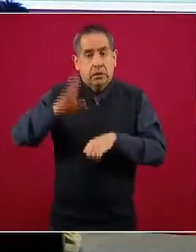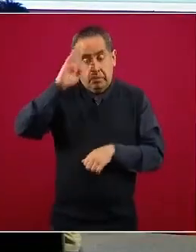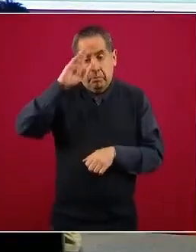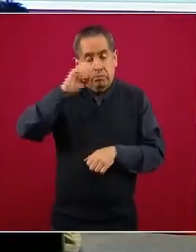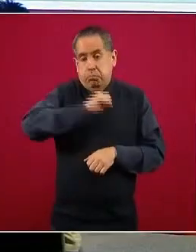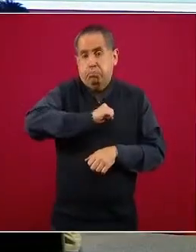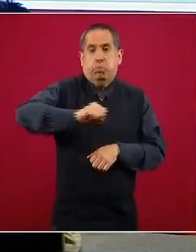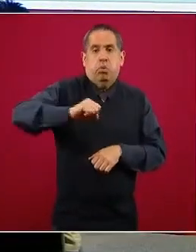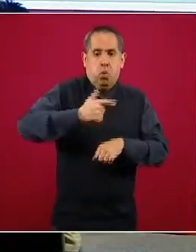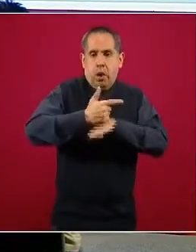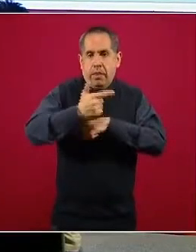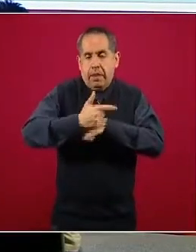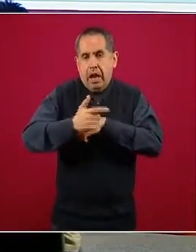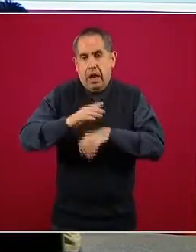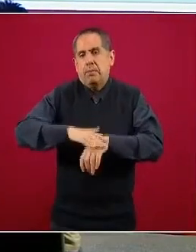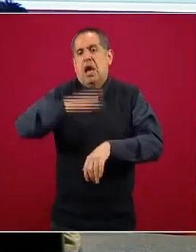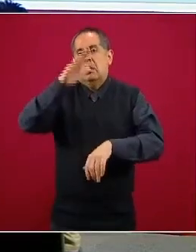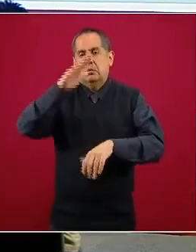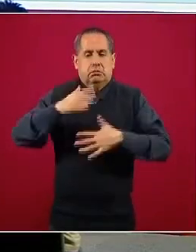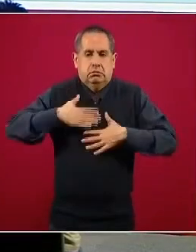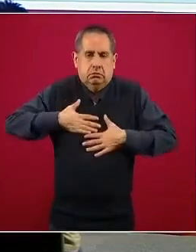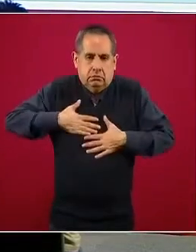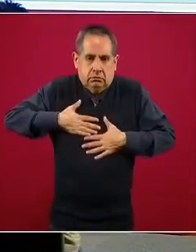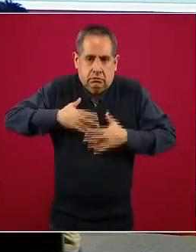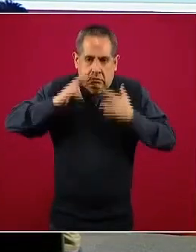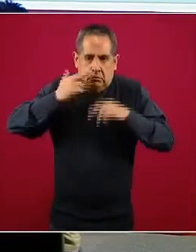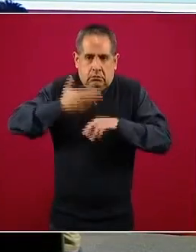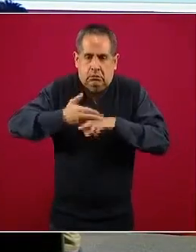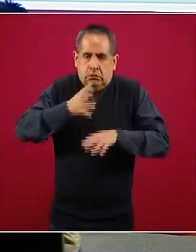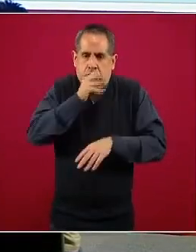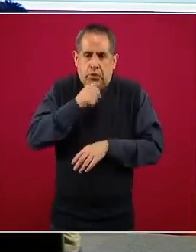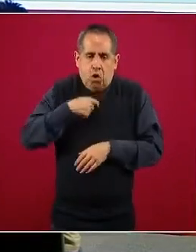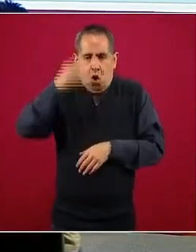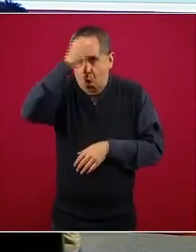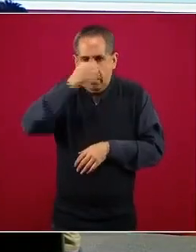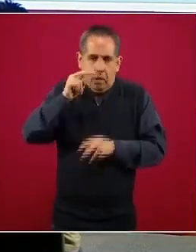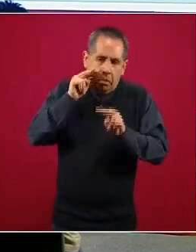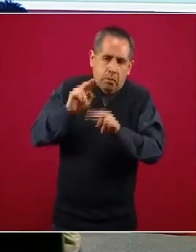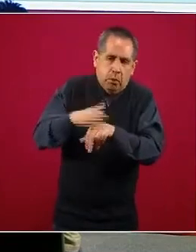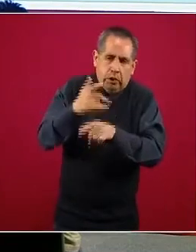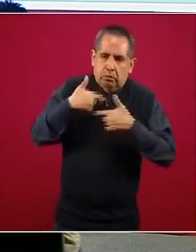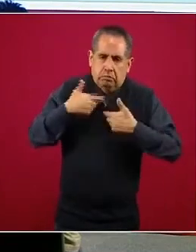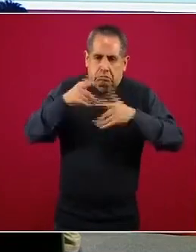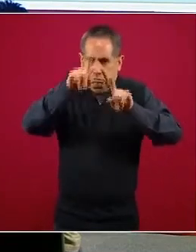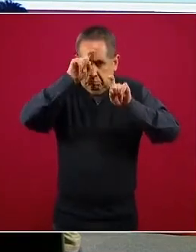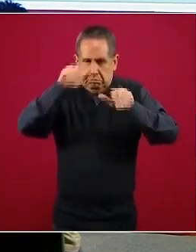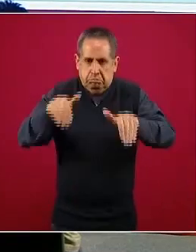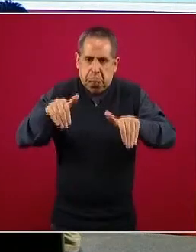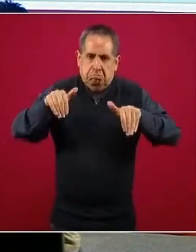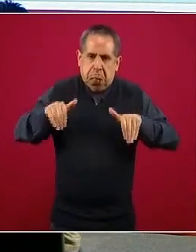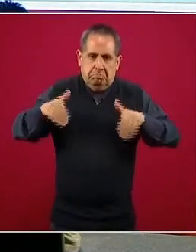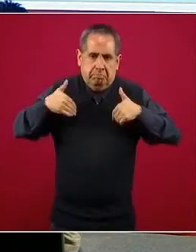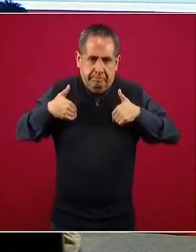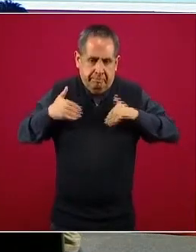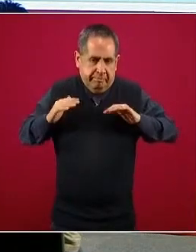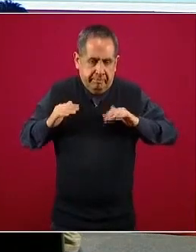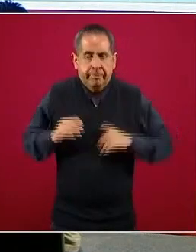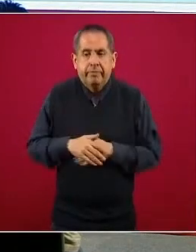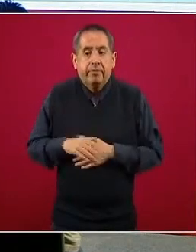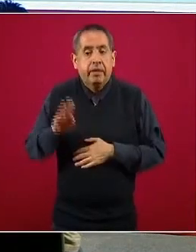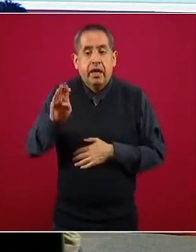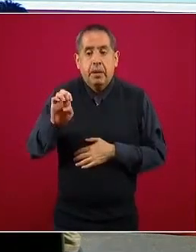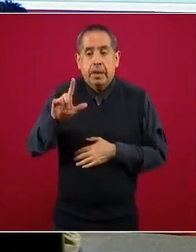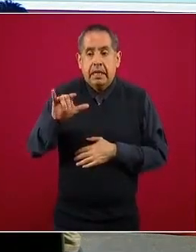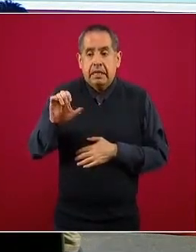de crecimiento. ¿Por qué razón? No me corresponde opinar ni analizar por qué razón. Y Belice tiene esta